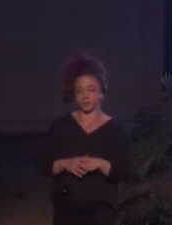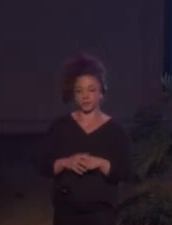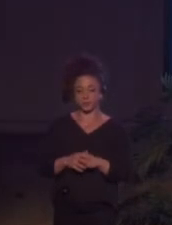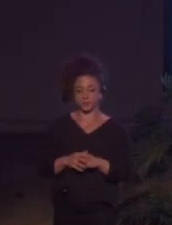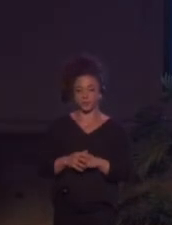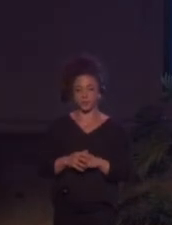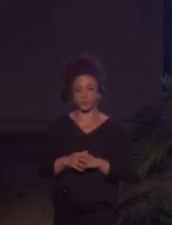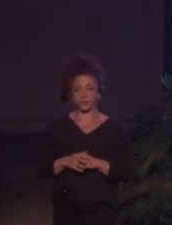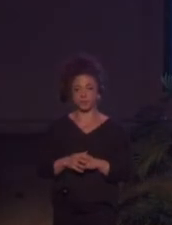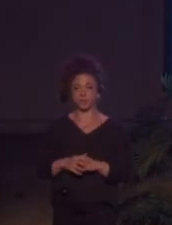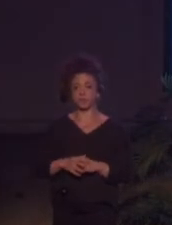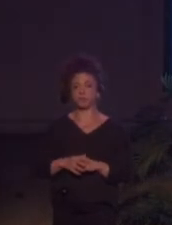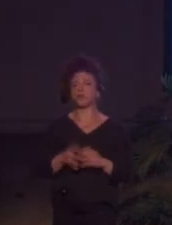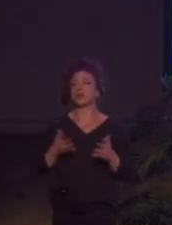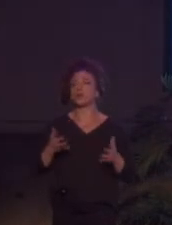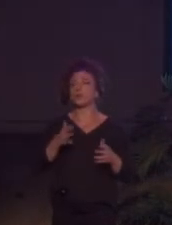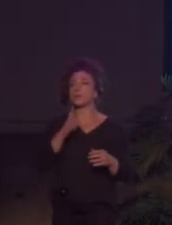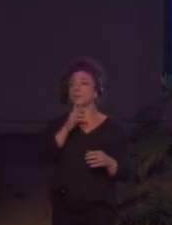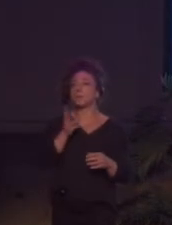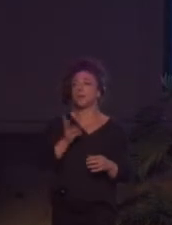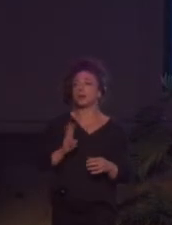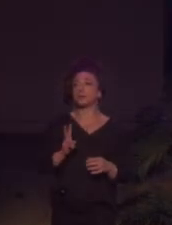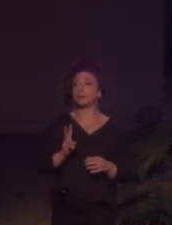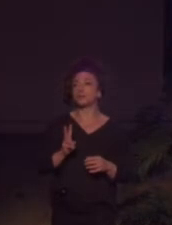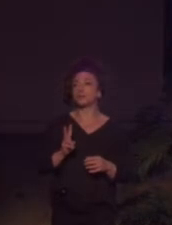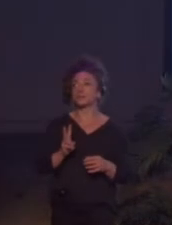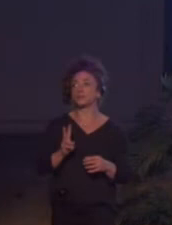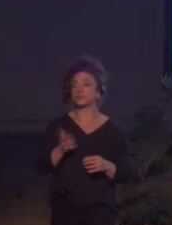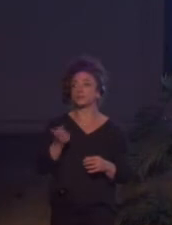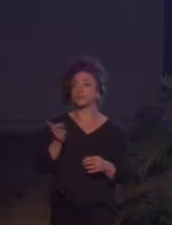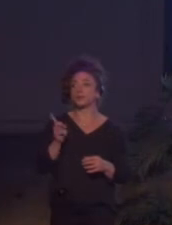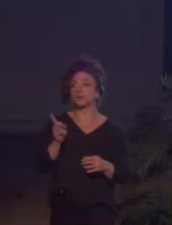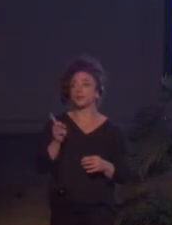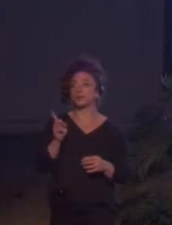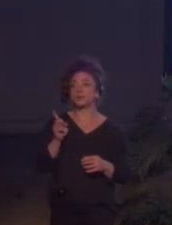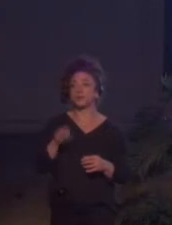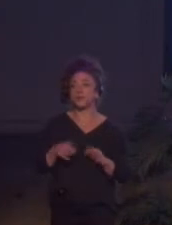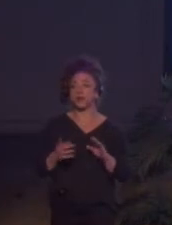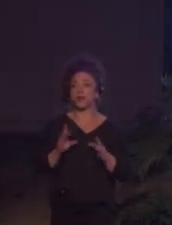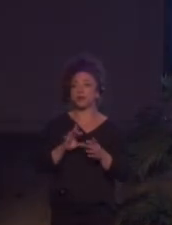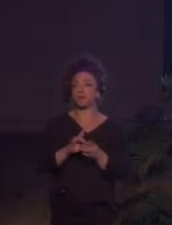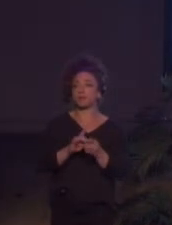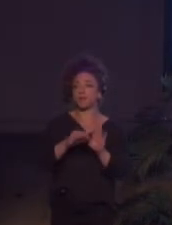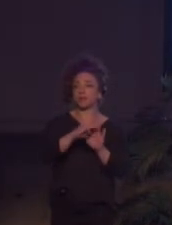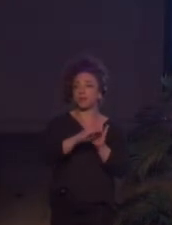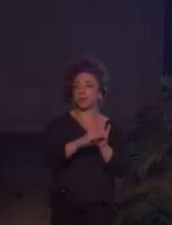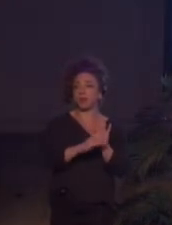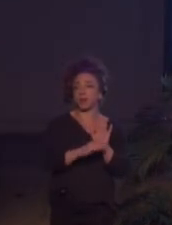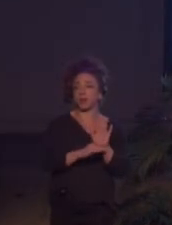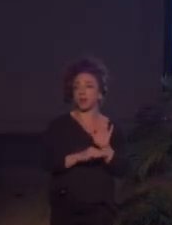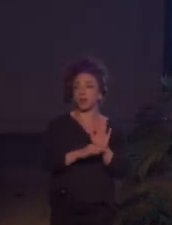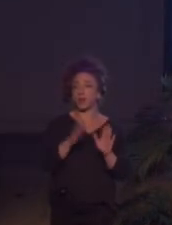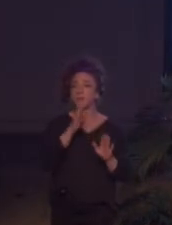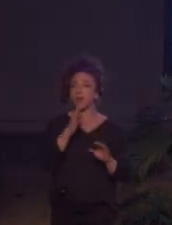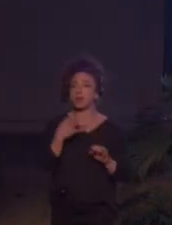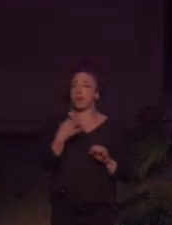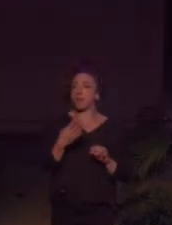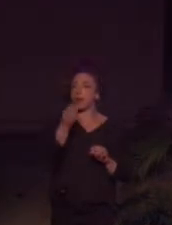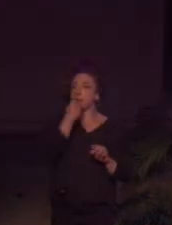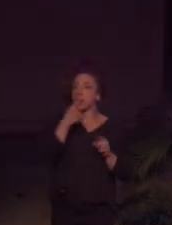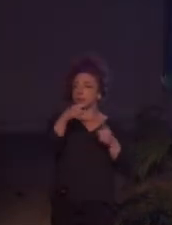veganismoa ere lotu dela dieta batekin, ez, eta nola jan behar den gauza konkretu bat, eta claro, horrek egin